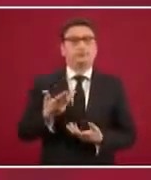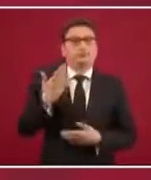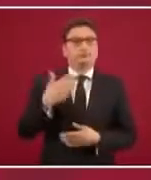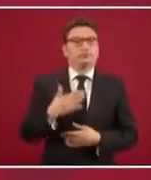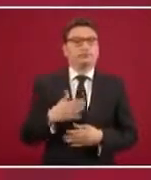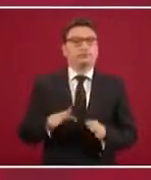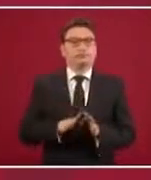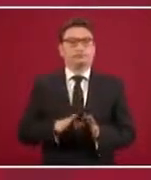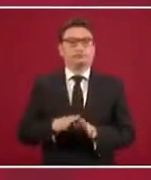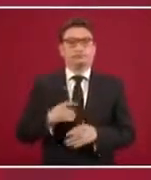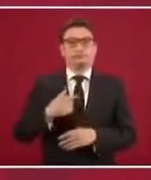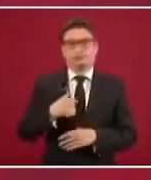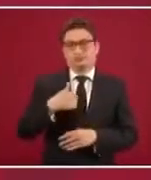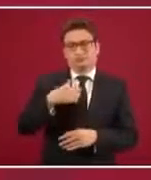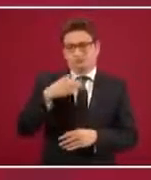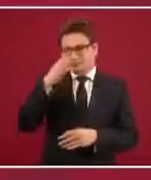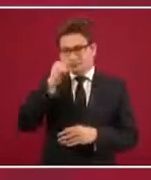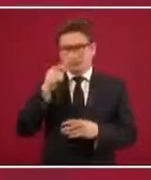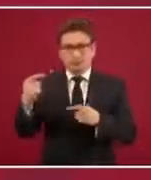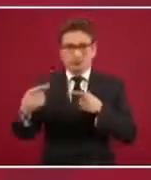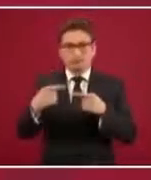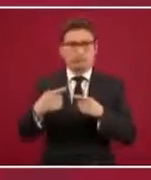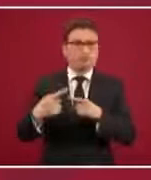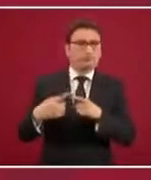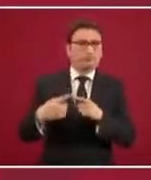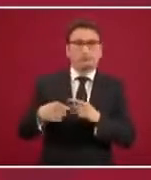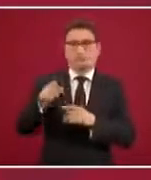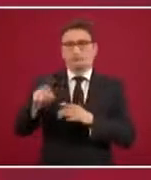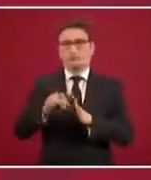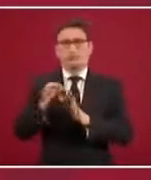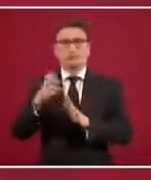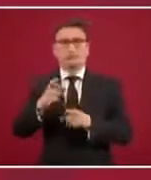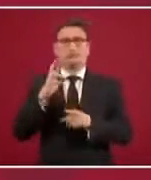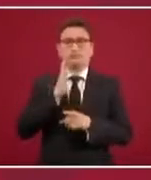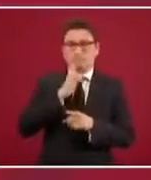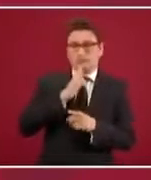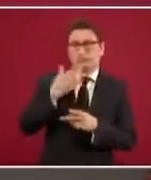de Rusia con Arabia